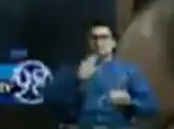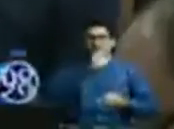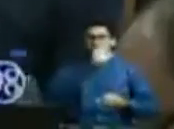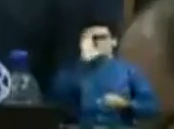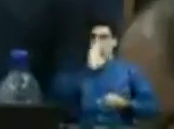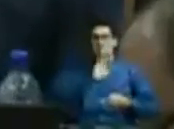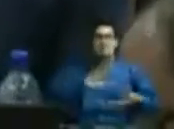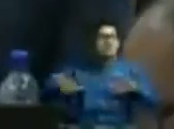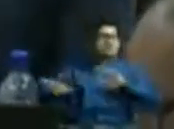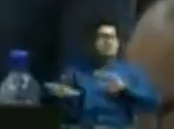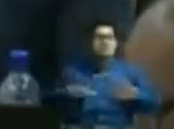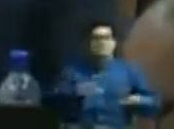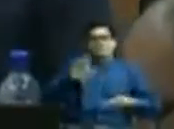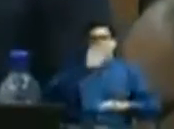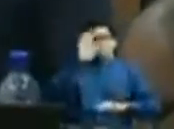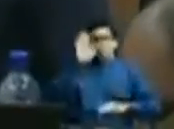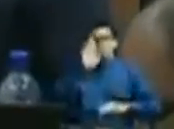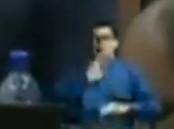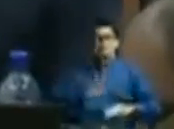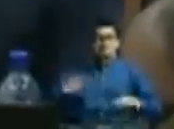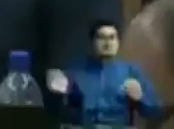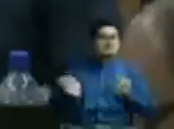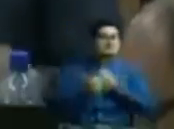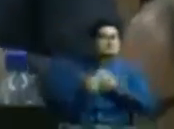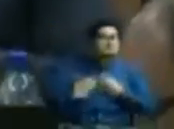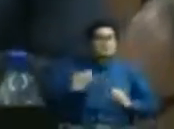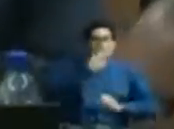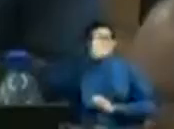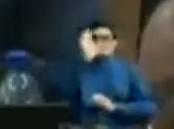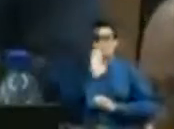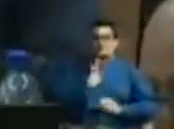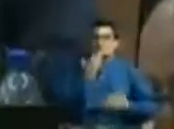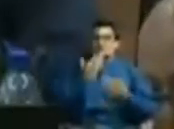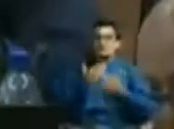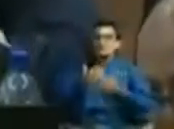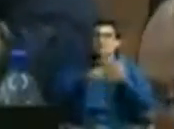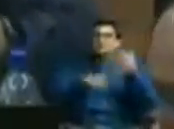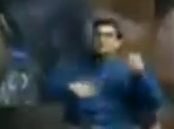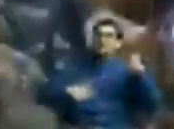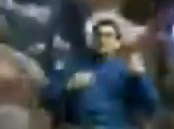pudieron ni podrán jamás. Muchas gracias, presidente.